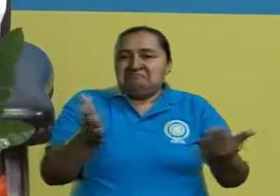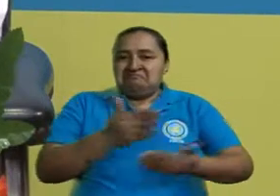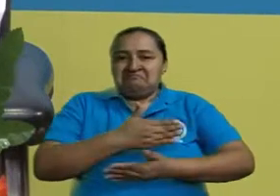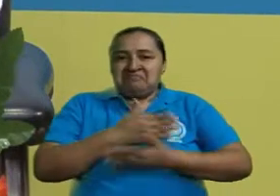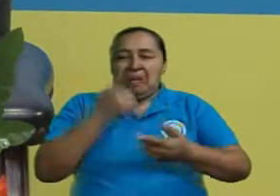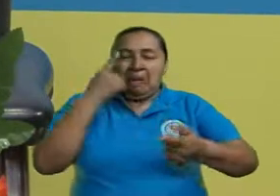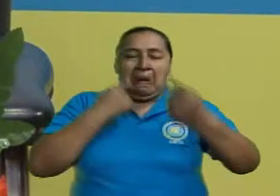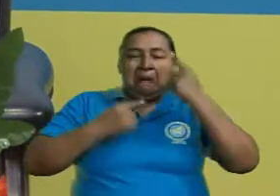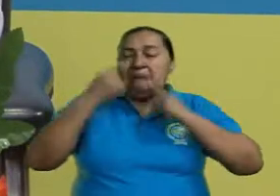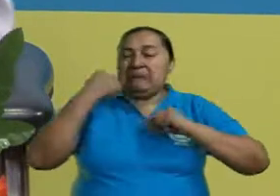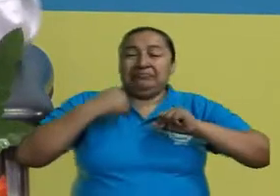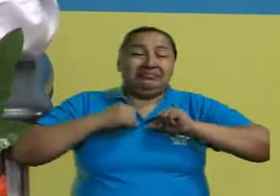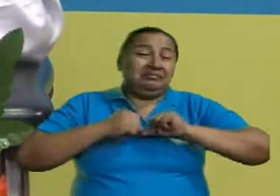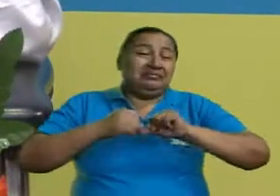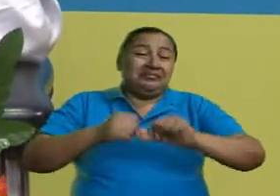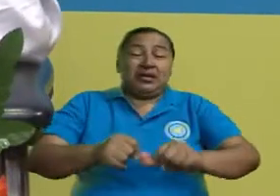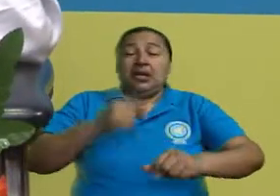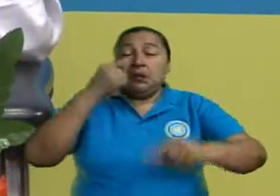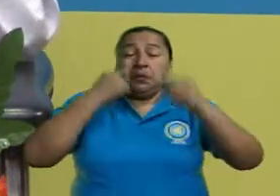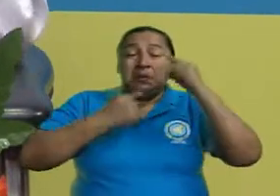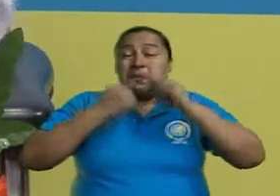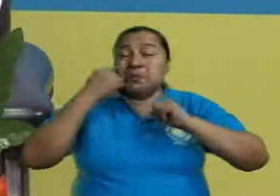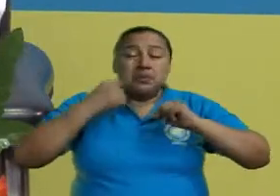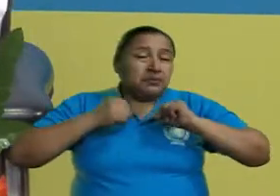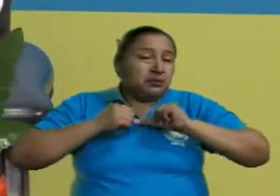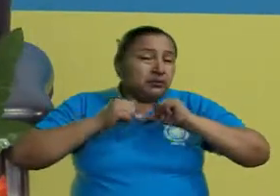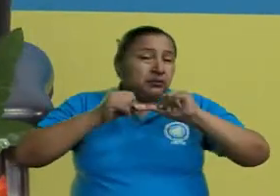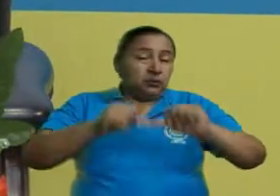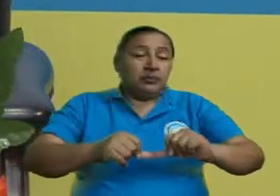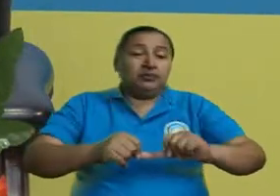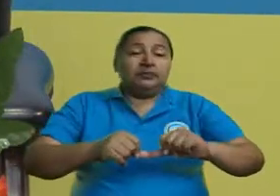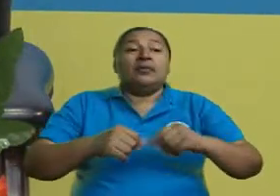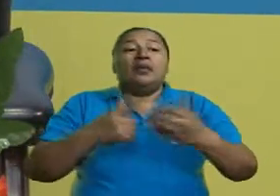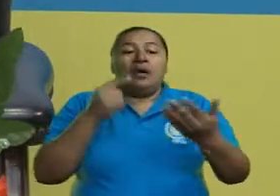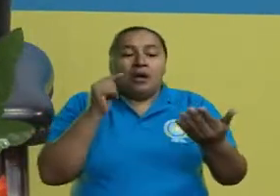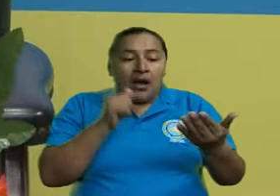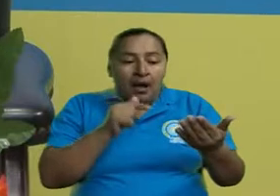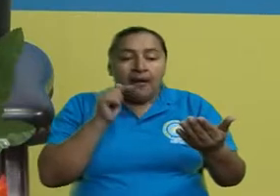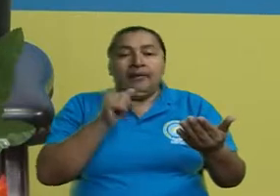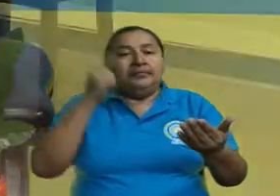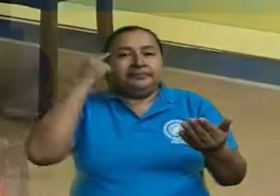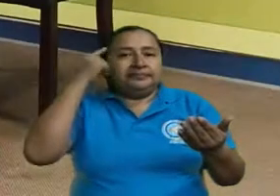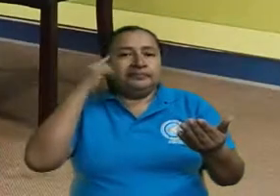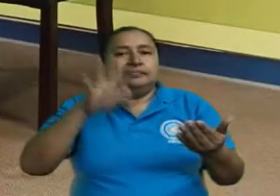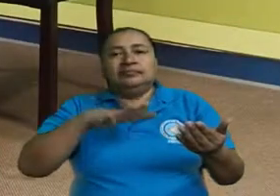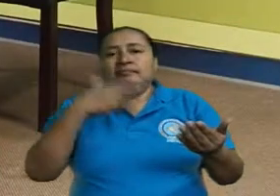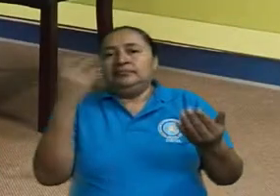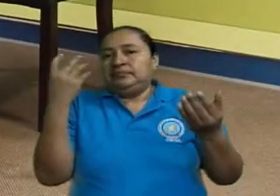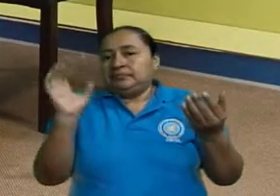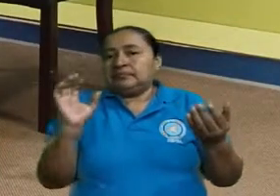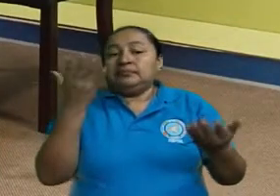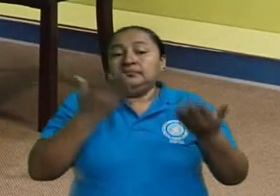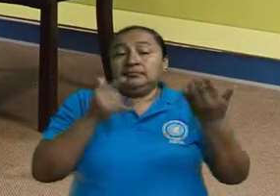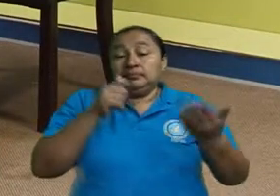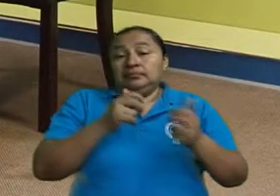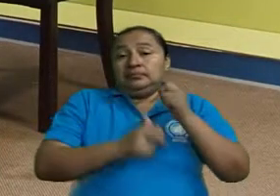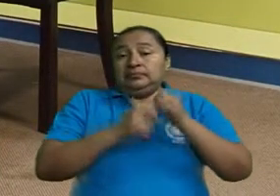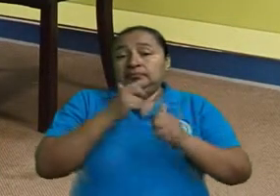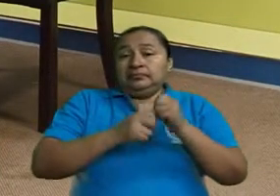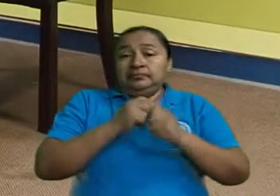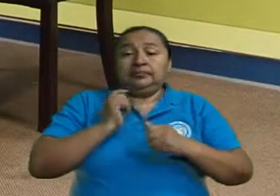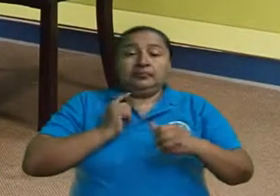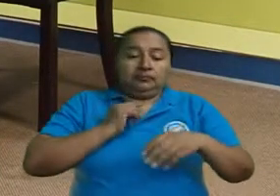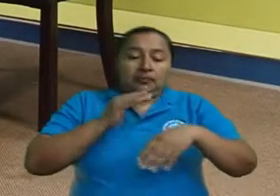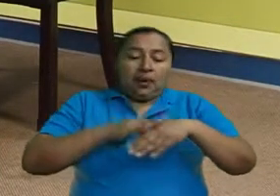hace todo y el niño no se calma. Entonces, evidentemente, ya estamos pensando en que el paciente podría estar sufriendo ese